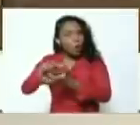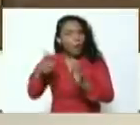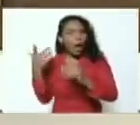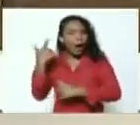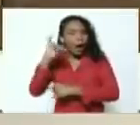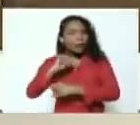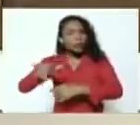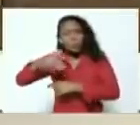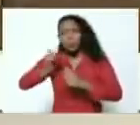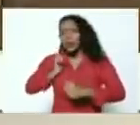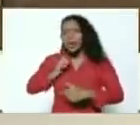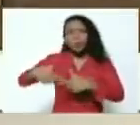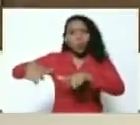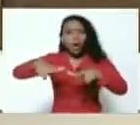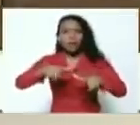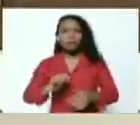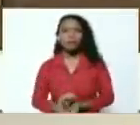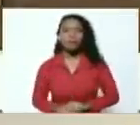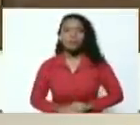estén,